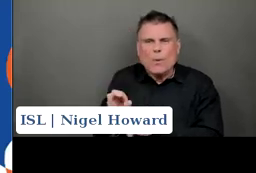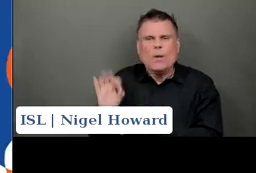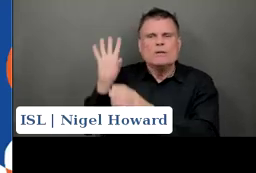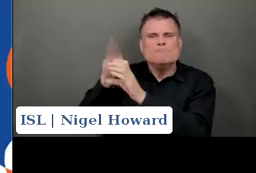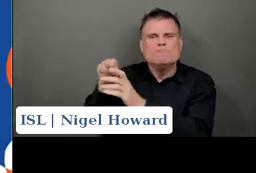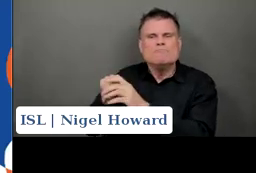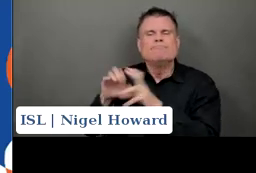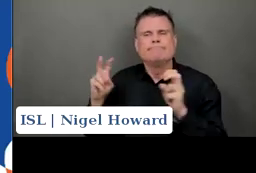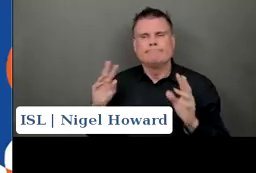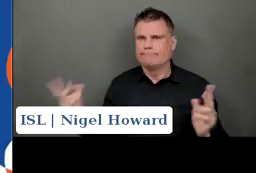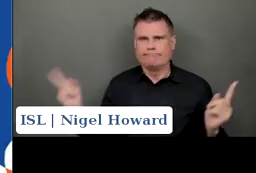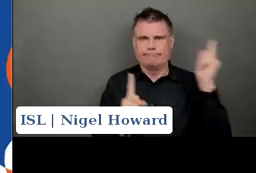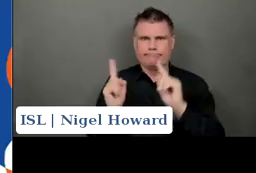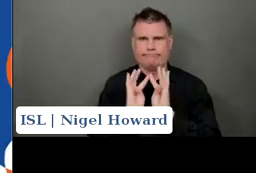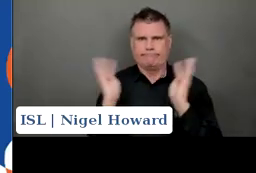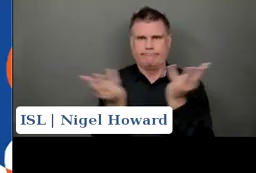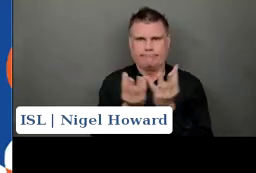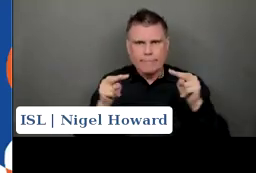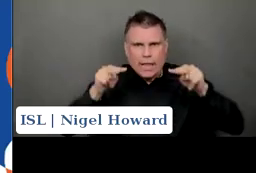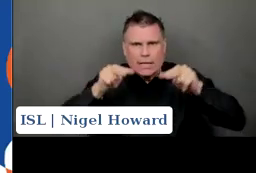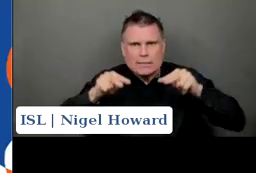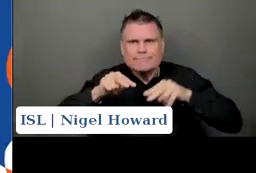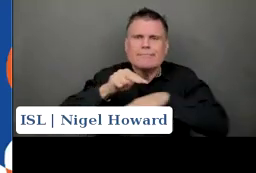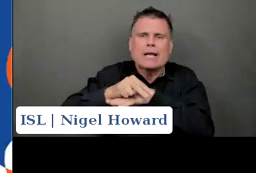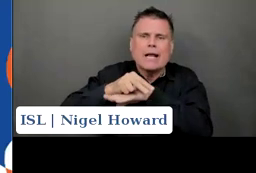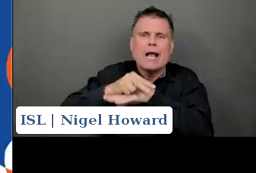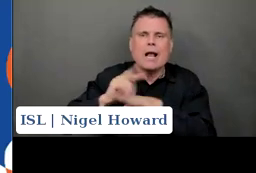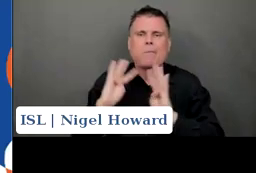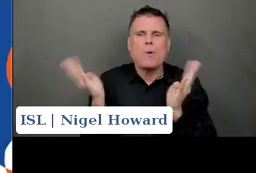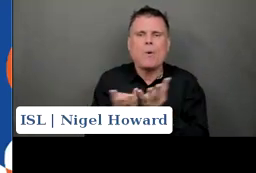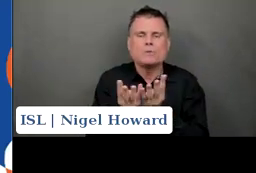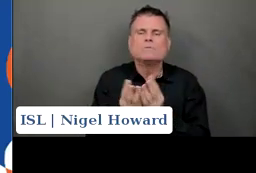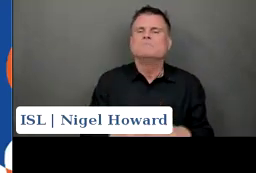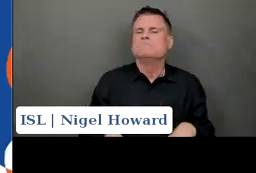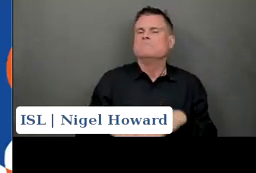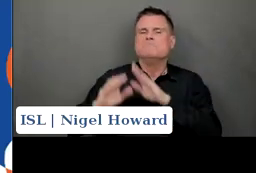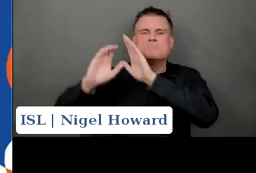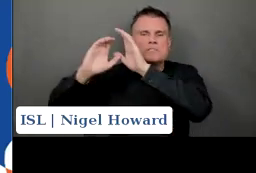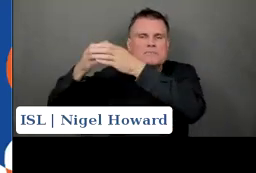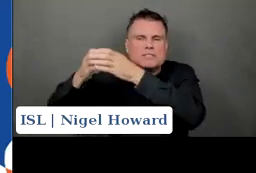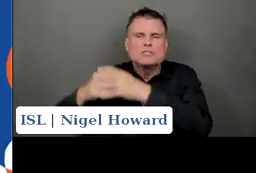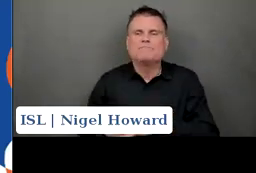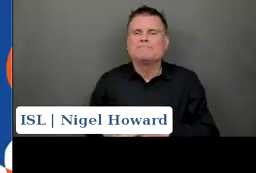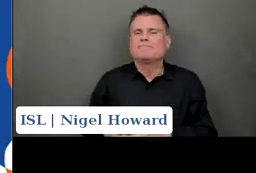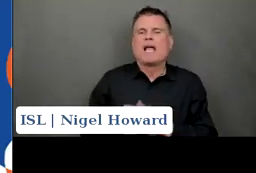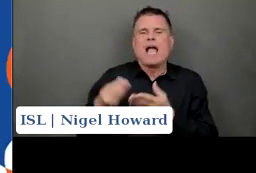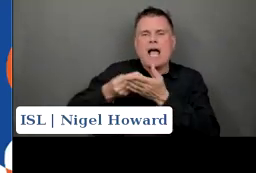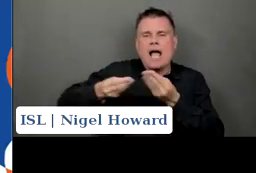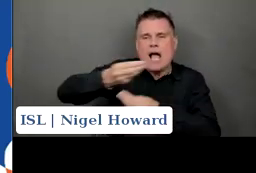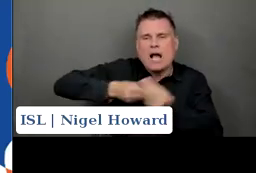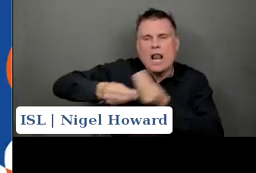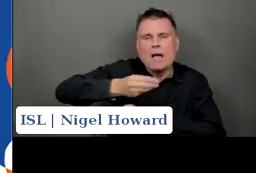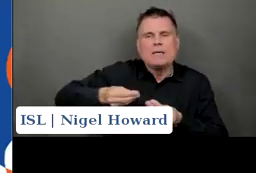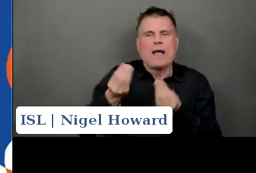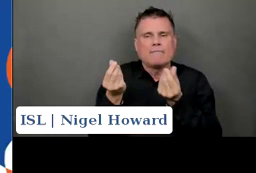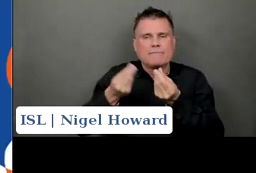Pública, Trabajo, Banco de Previsión Social, que engloba todas las prestaciones que hacemos a través del dispositivo y que no las voy a